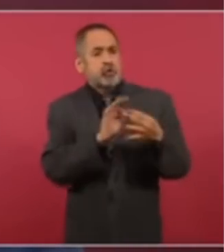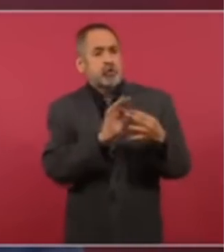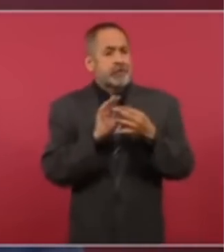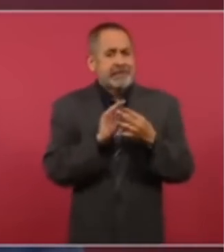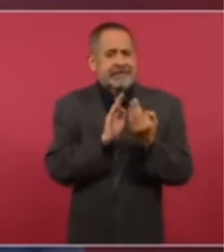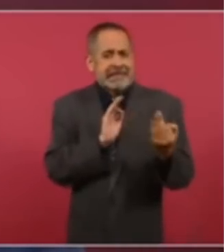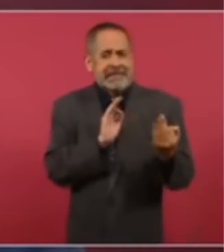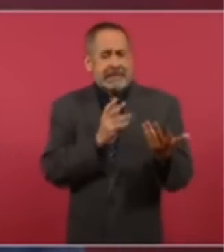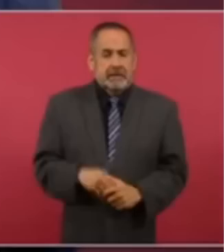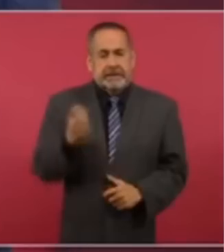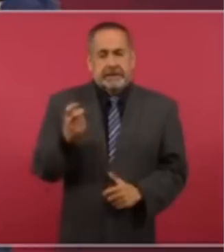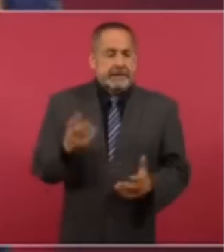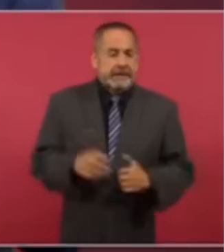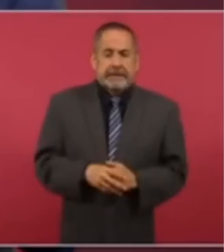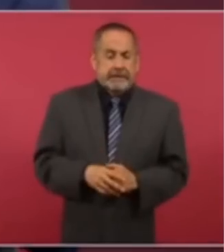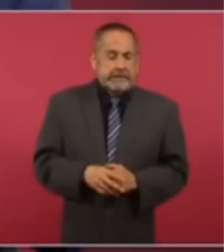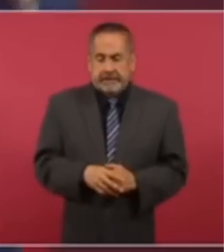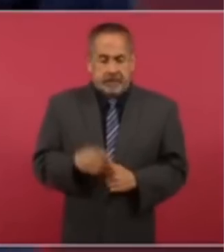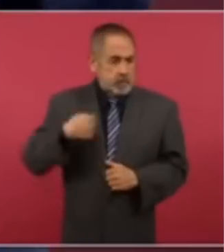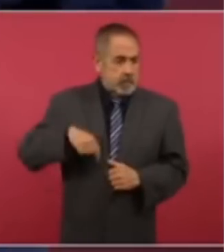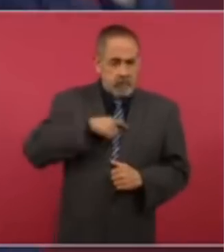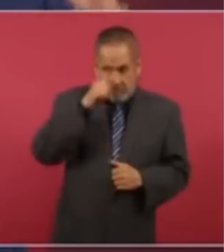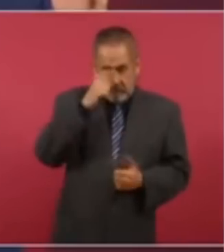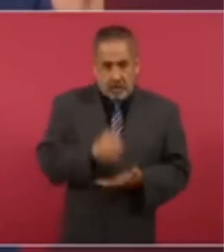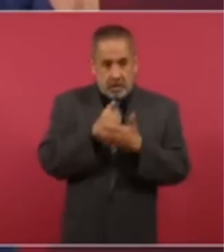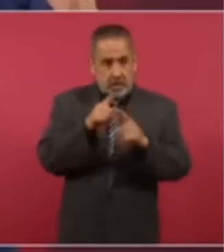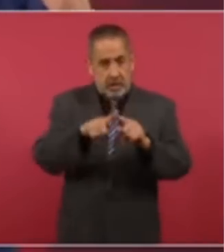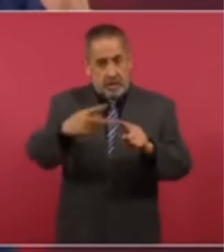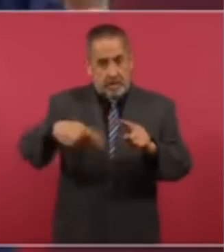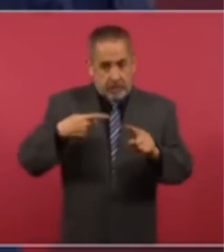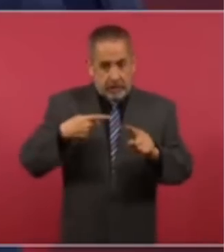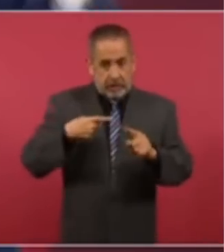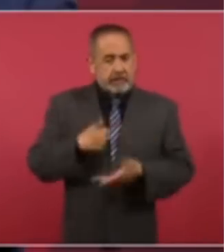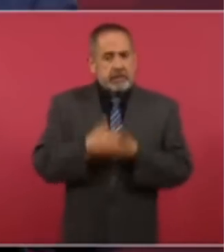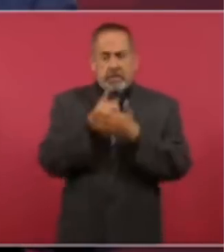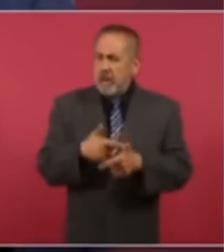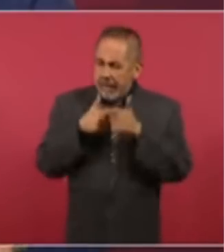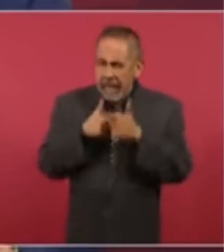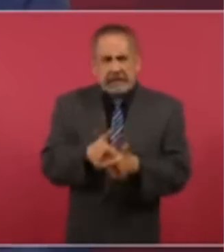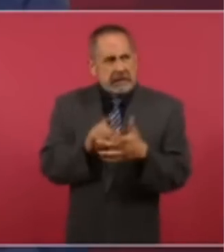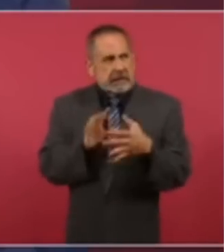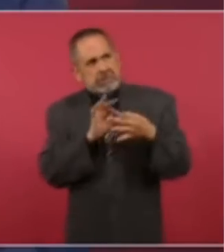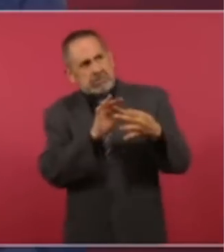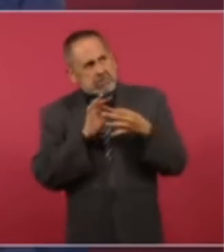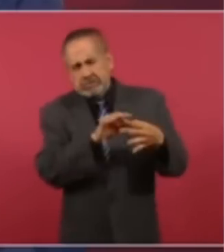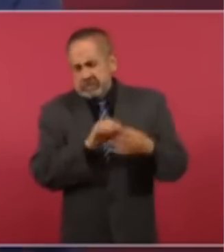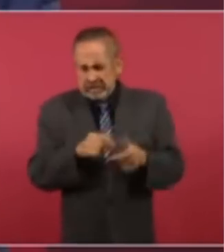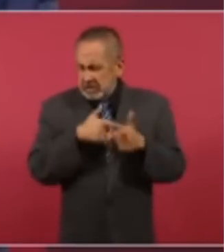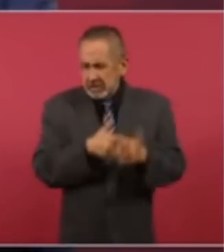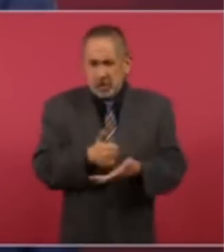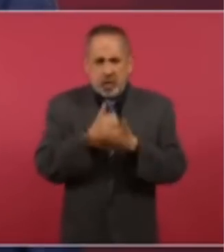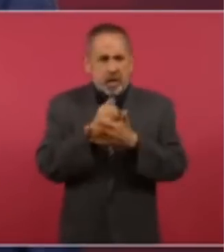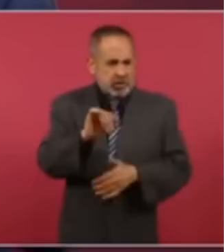video. Estamos cooperando, porque lo que me preguntas, y lo vamos a seguir haciendo,